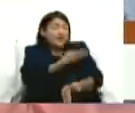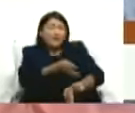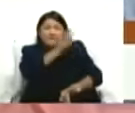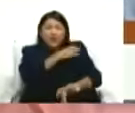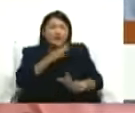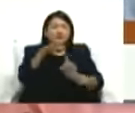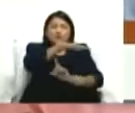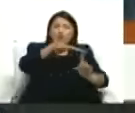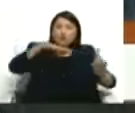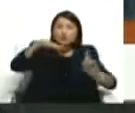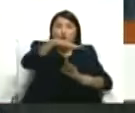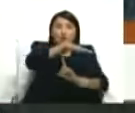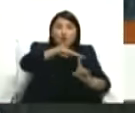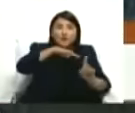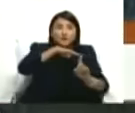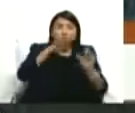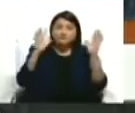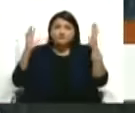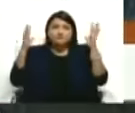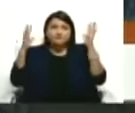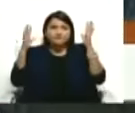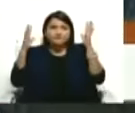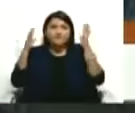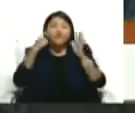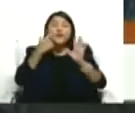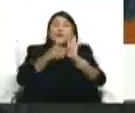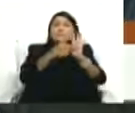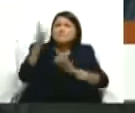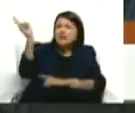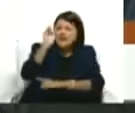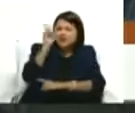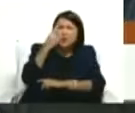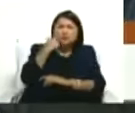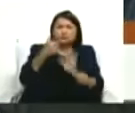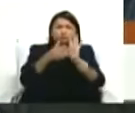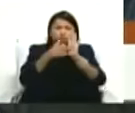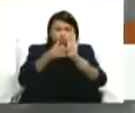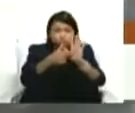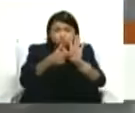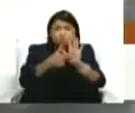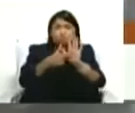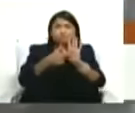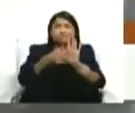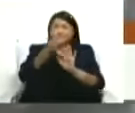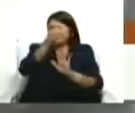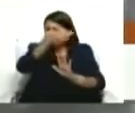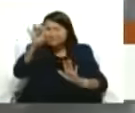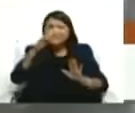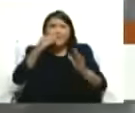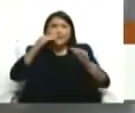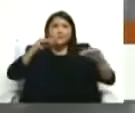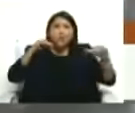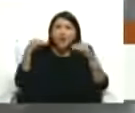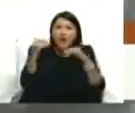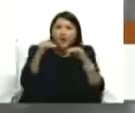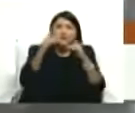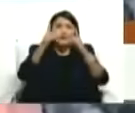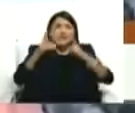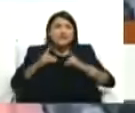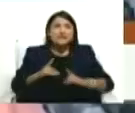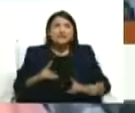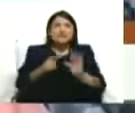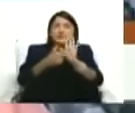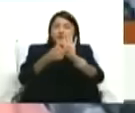coyunturas, Venezuela ha dado inestimables lecciones de moral y de dignidad